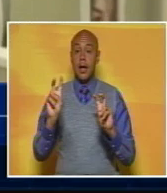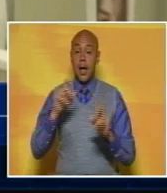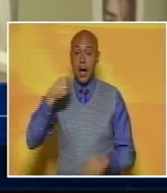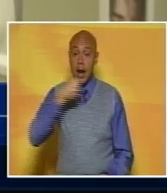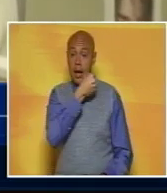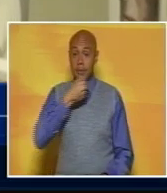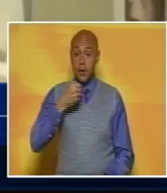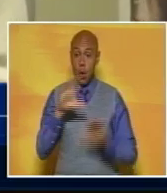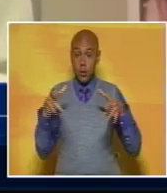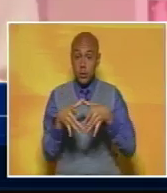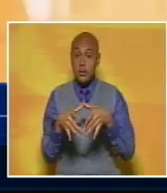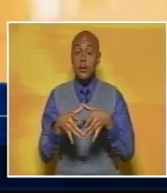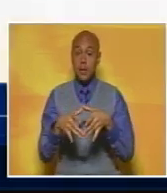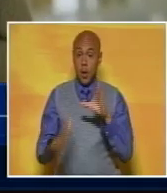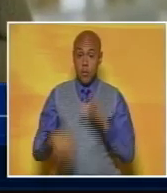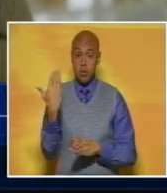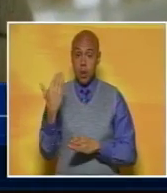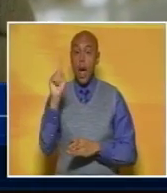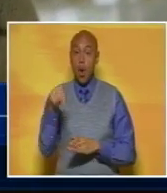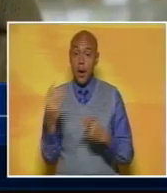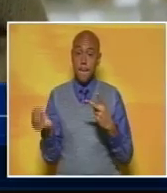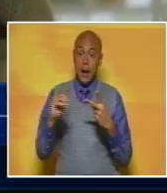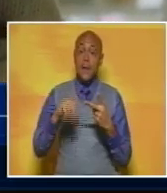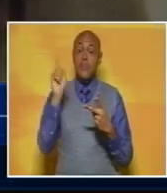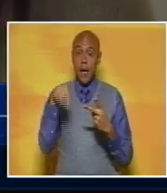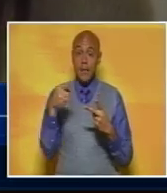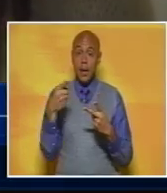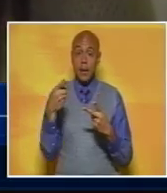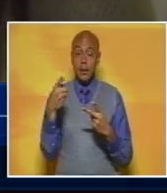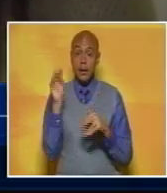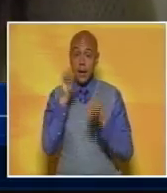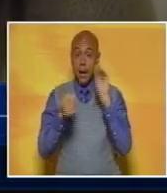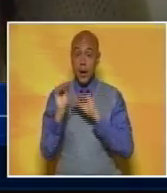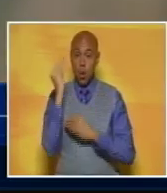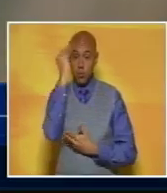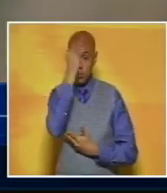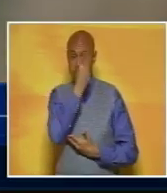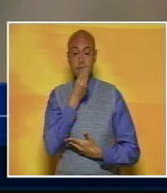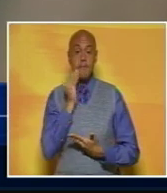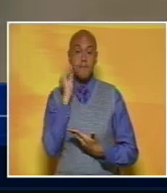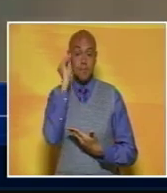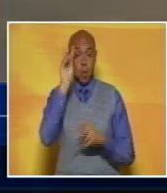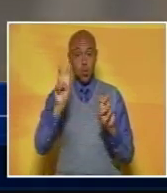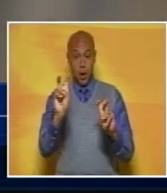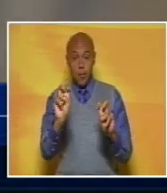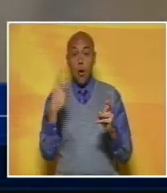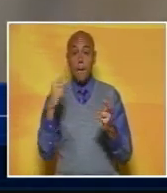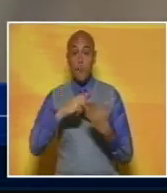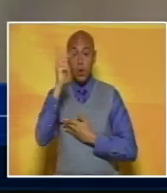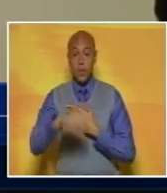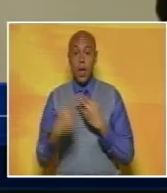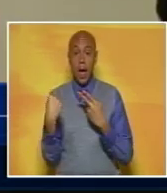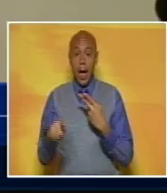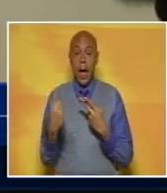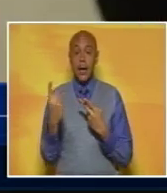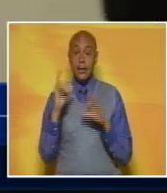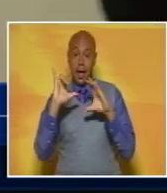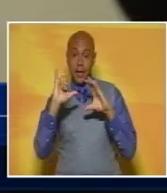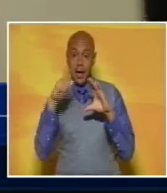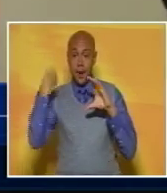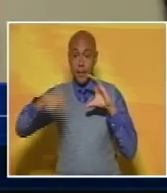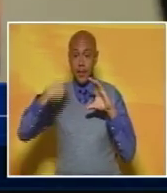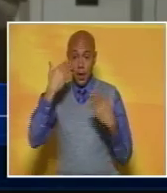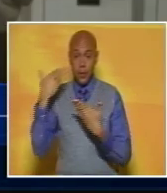aclamado álbum Rear y ahora el anuncio de su nueva línea de maquillaje Rear Beauty. En un video compartido en Instagram aparece probando algunos de